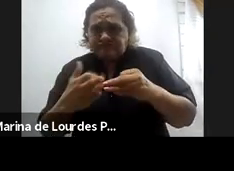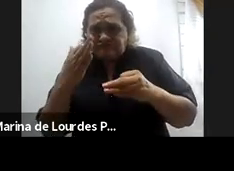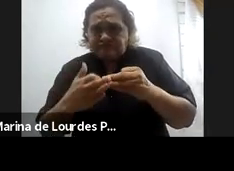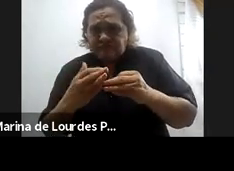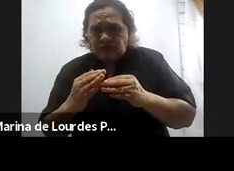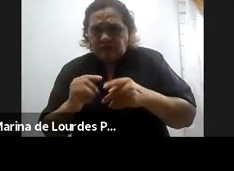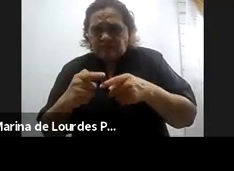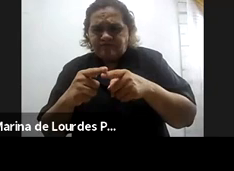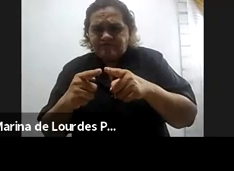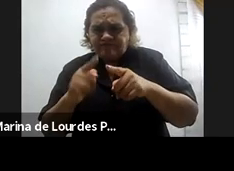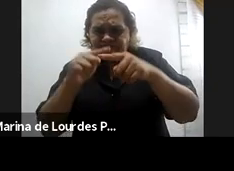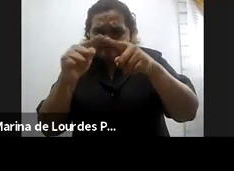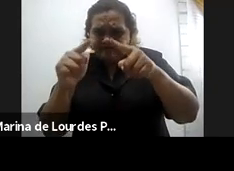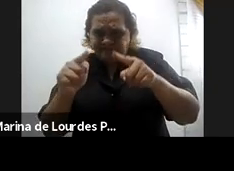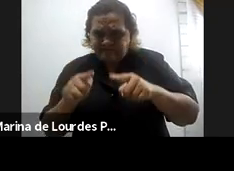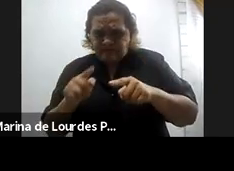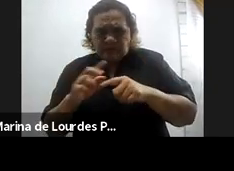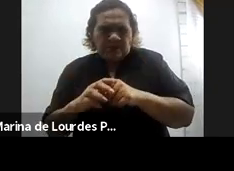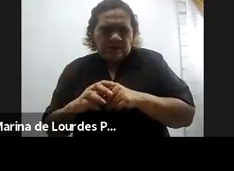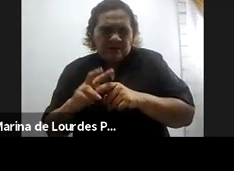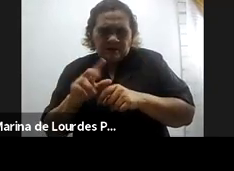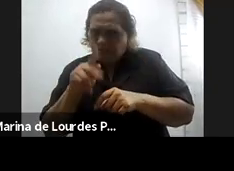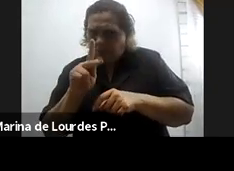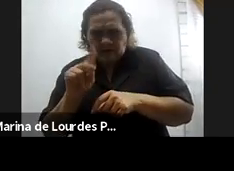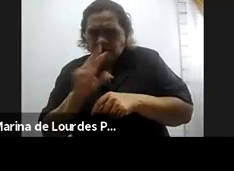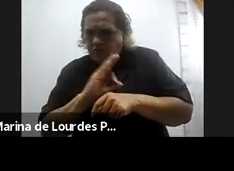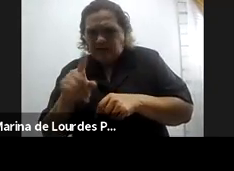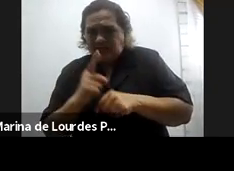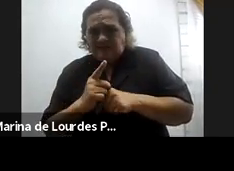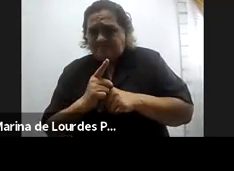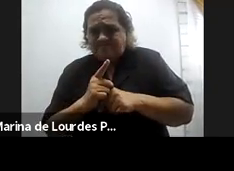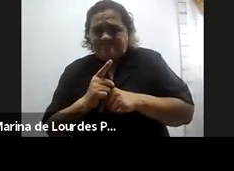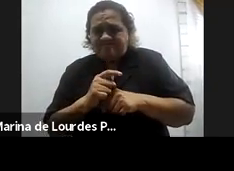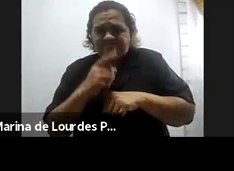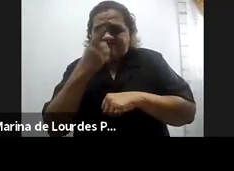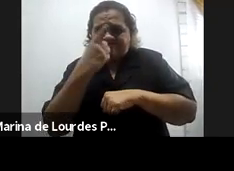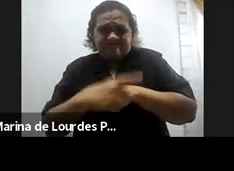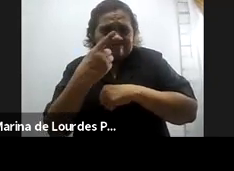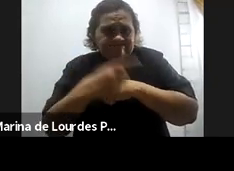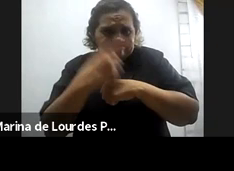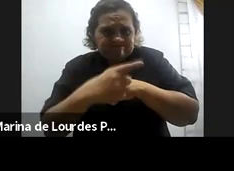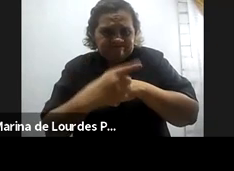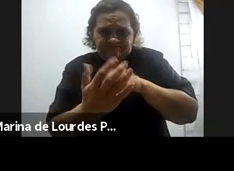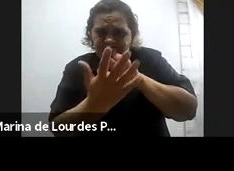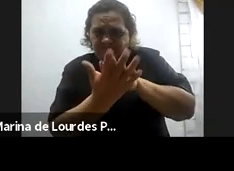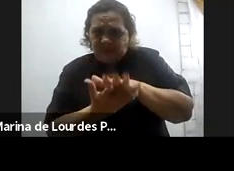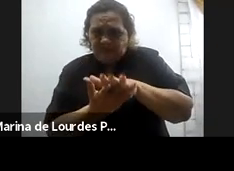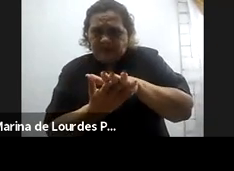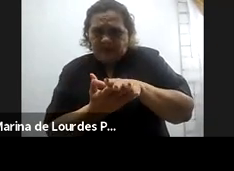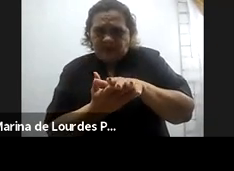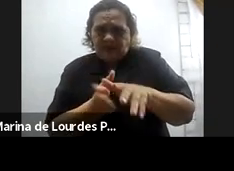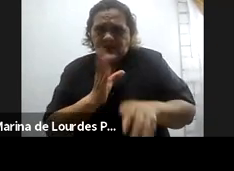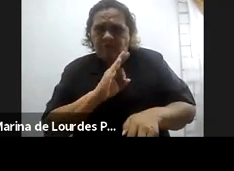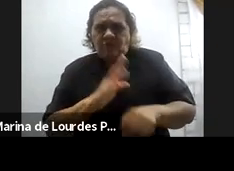repente, pues como moda se ven muy lindos, pero pueden ser muy agresivos para el pie y pueden causar algún tipo